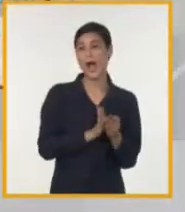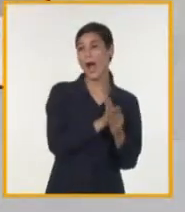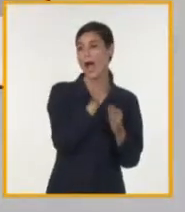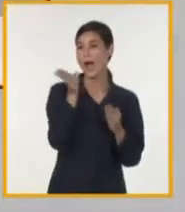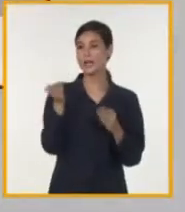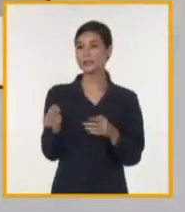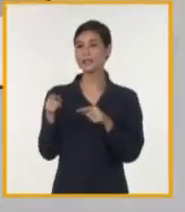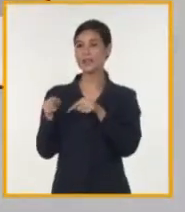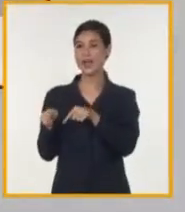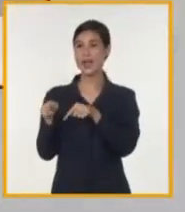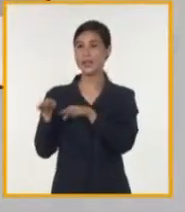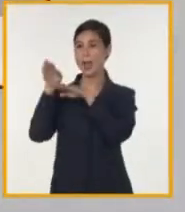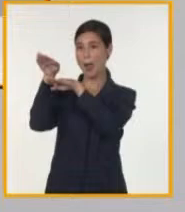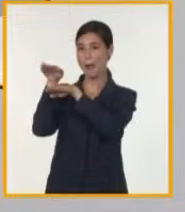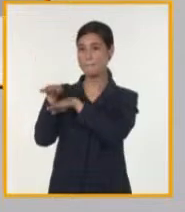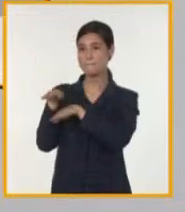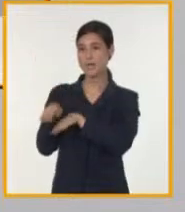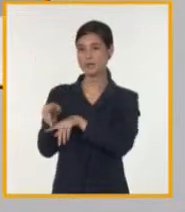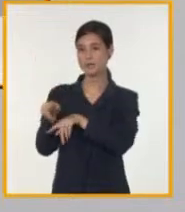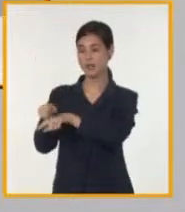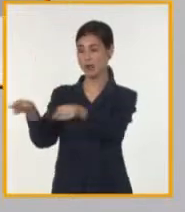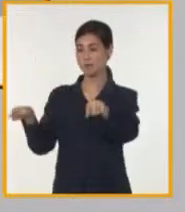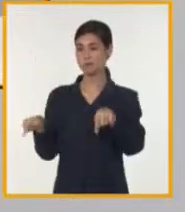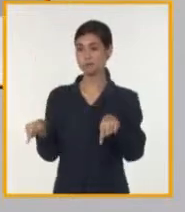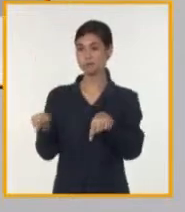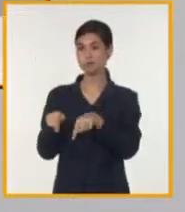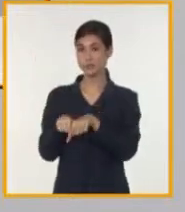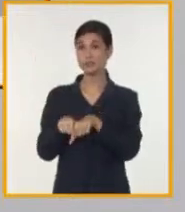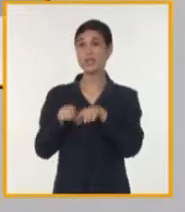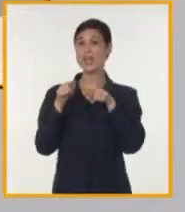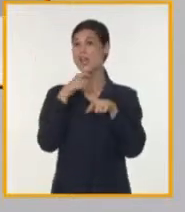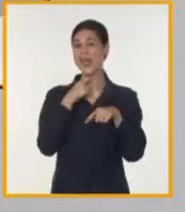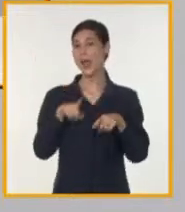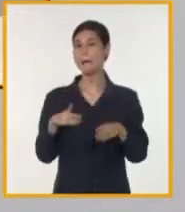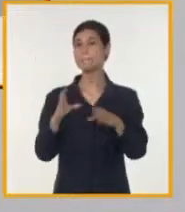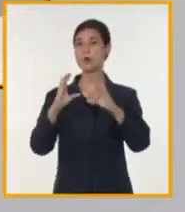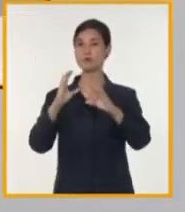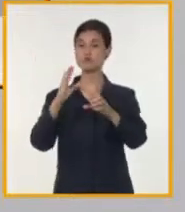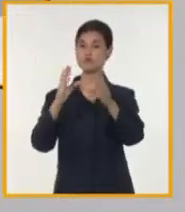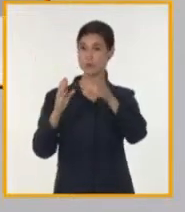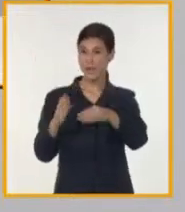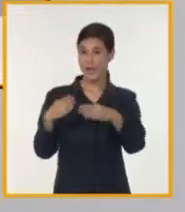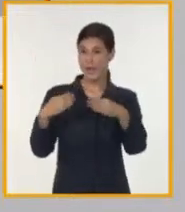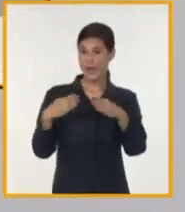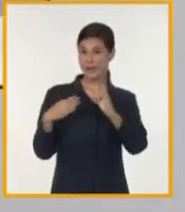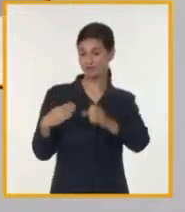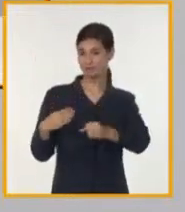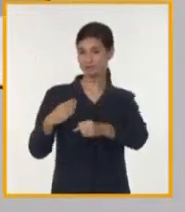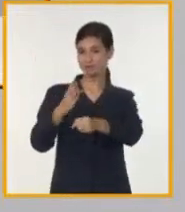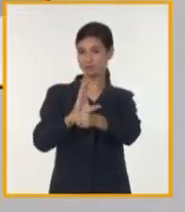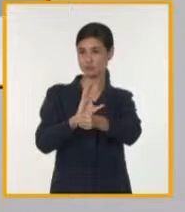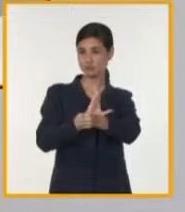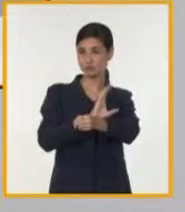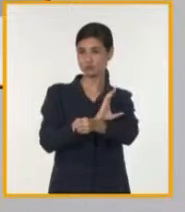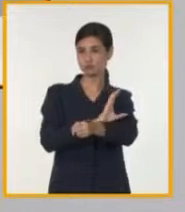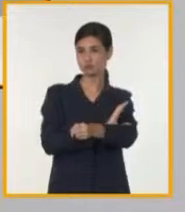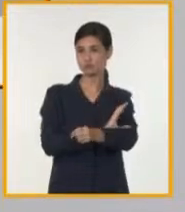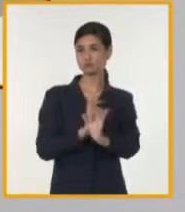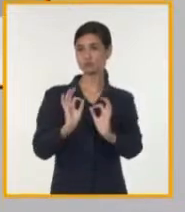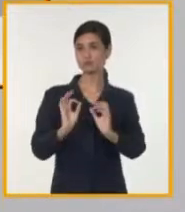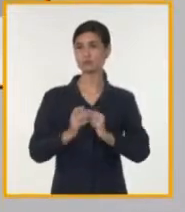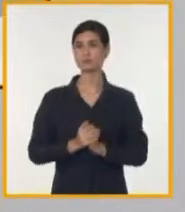hace distribución, solamente lo lleva hasta los almacenes provinciales de las mayoristas o de las empresas que después se hacen